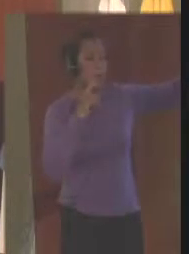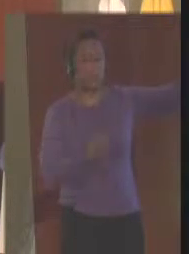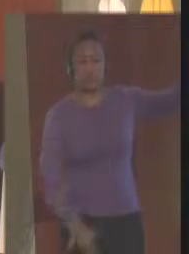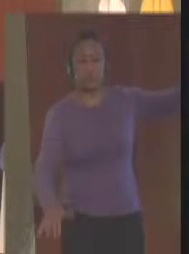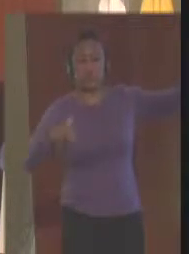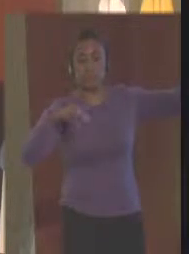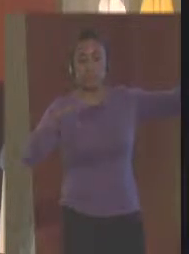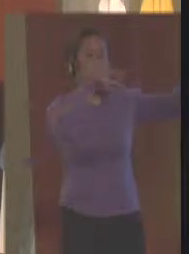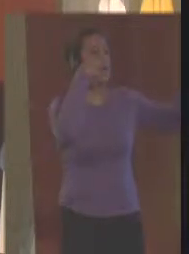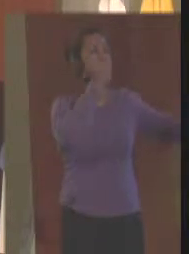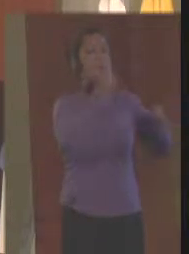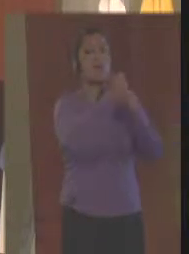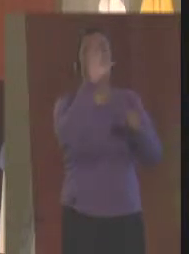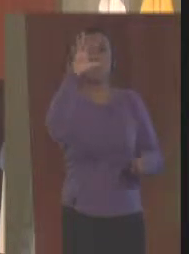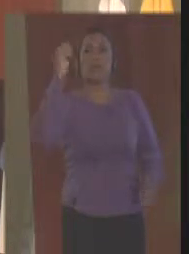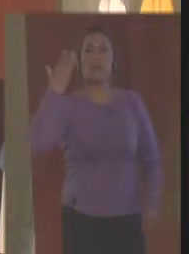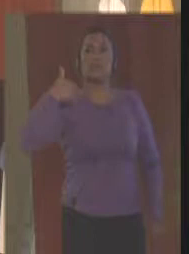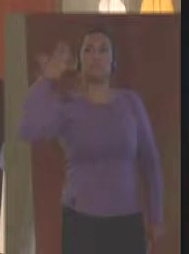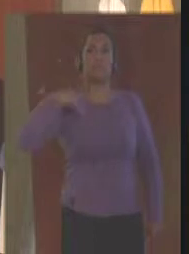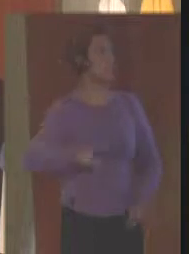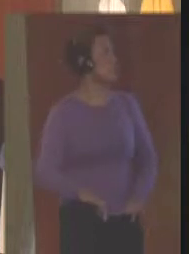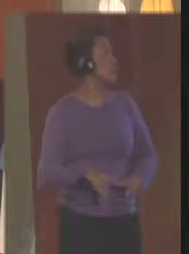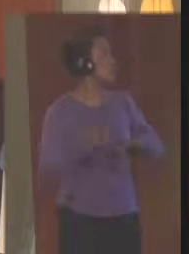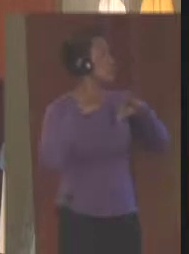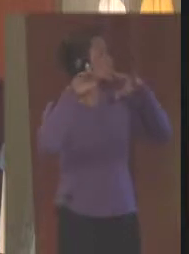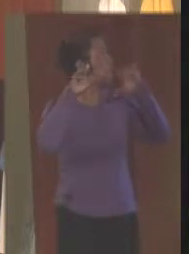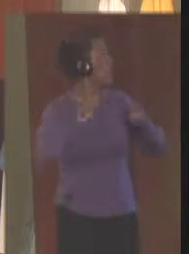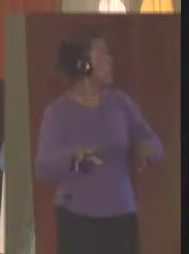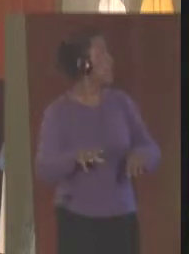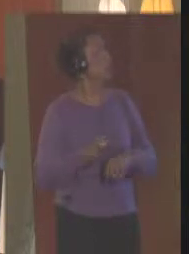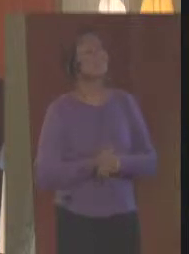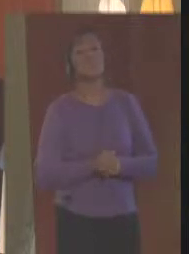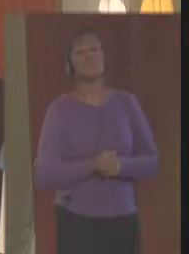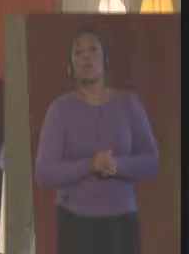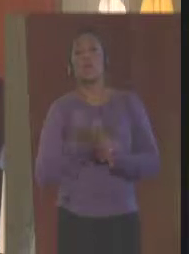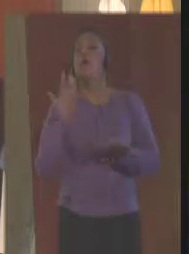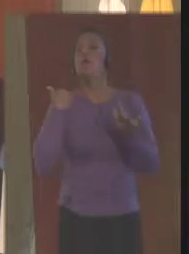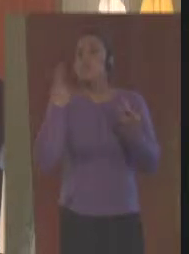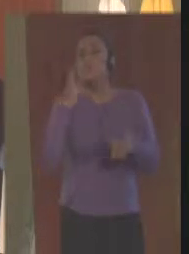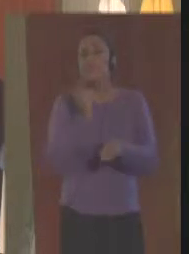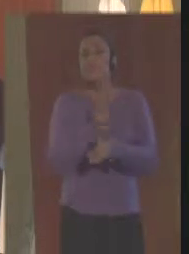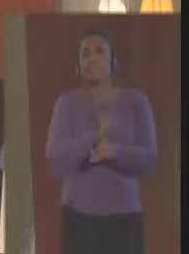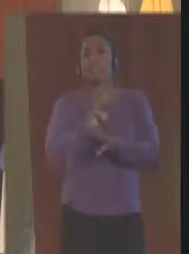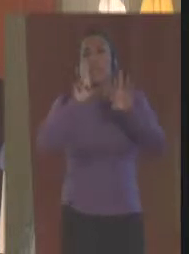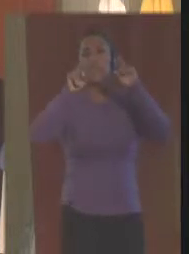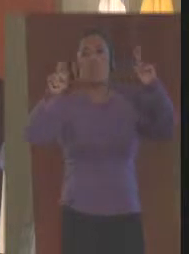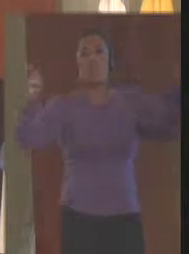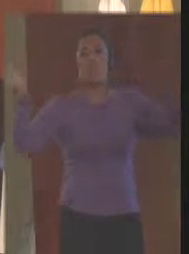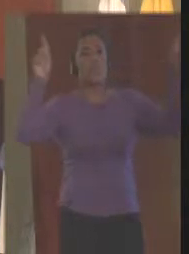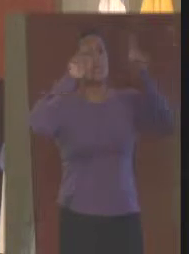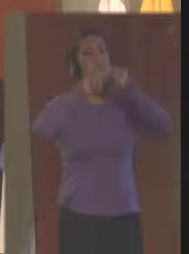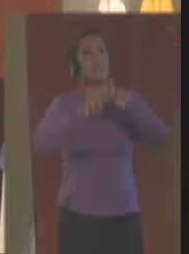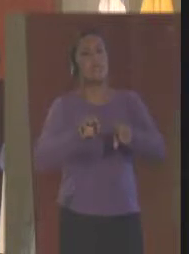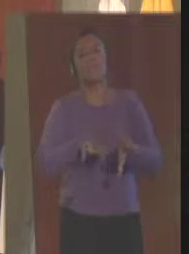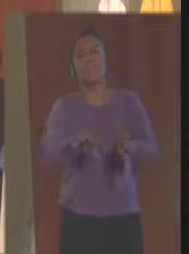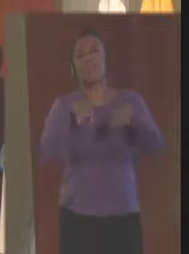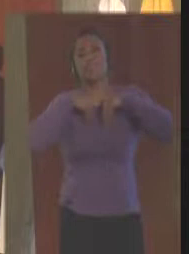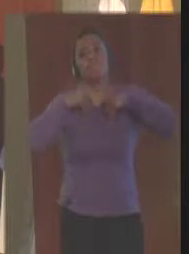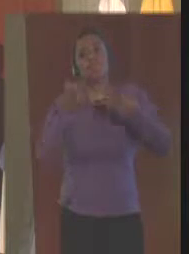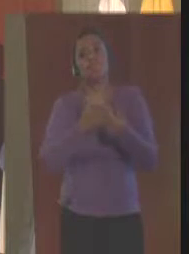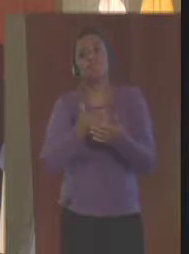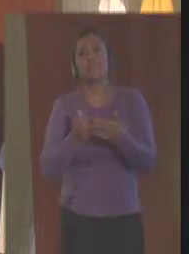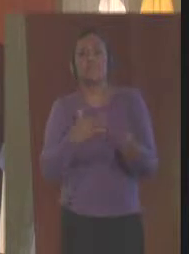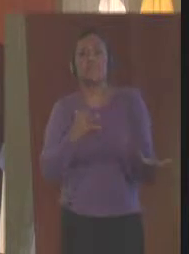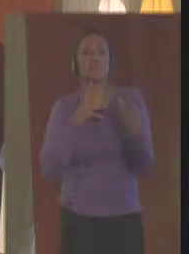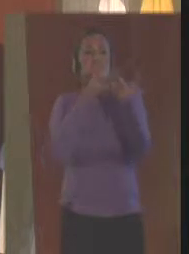momento hace más de 50 años. Y decía, nos ha obligado a convivir permanentemente con los efectos de la naturaleza y convivir con estos